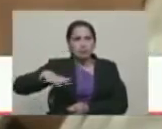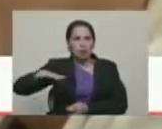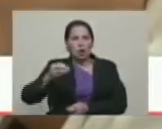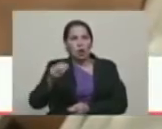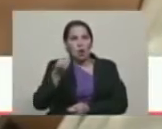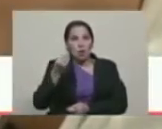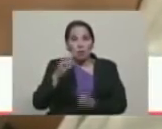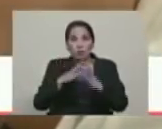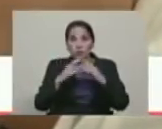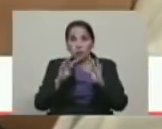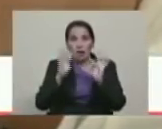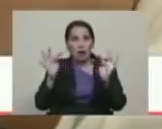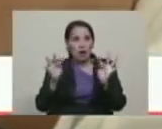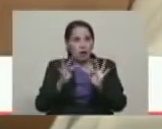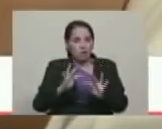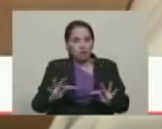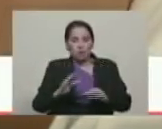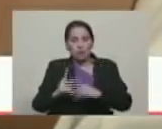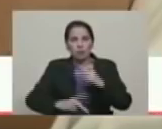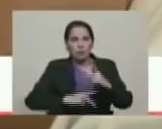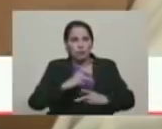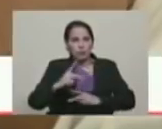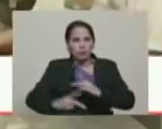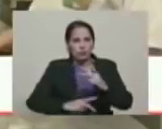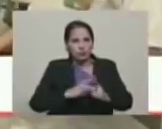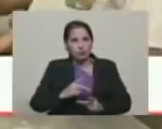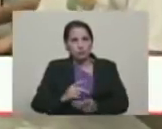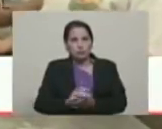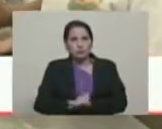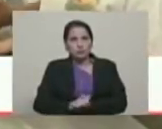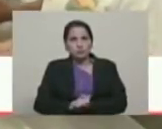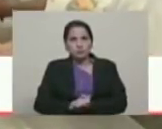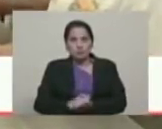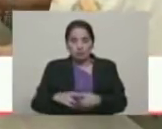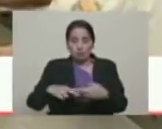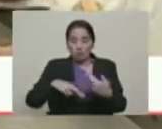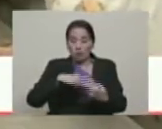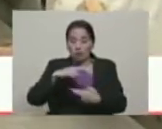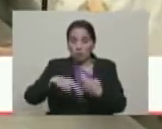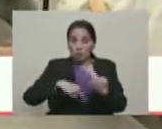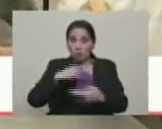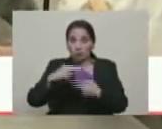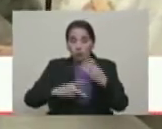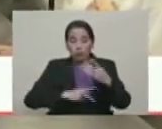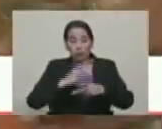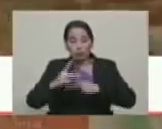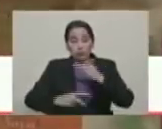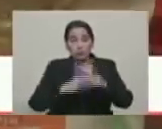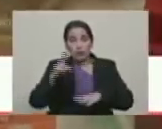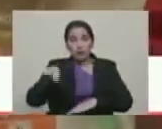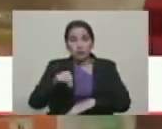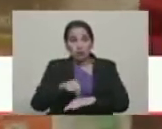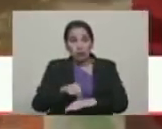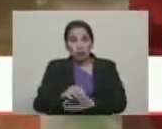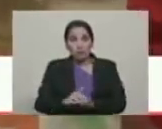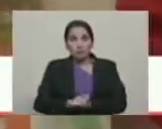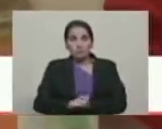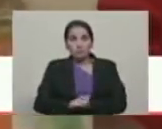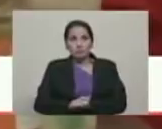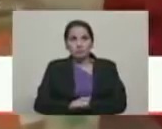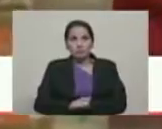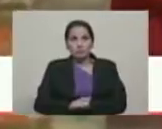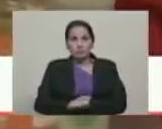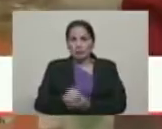todas las formas de producción, todas las formas, una revolución productiva nacional que marque el